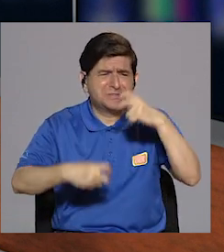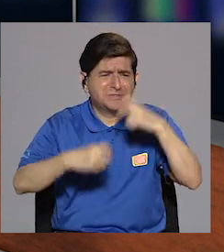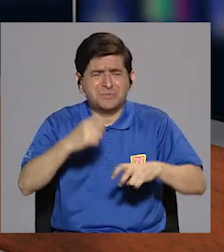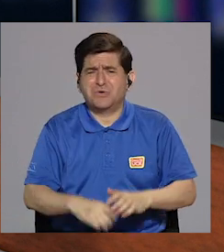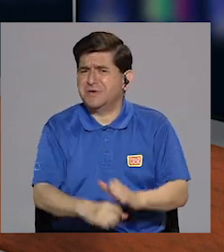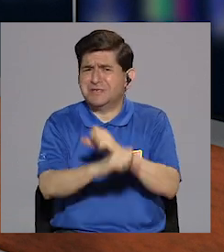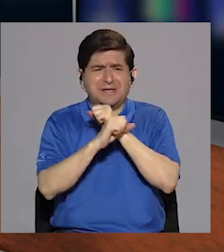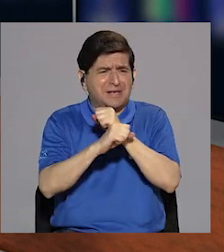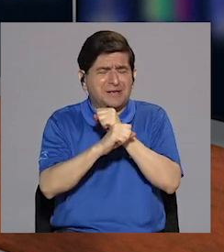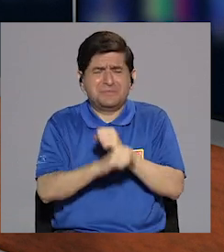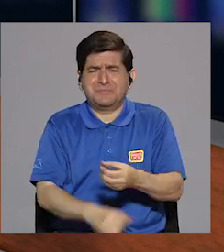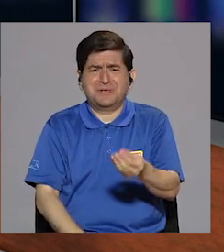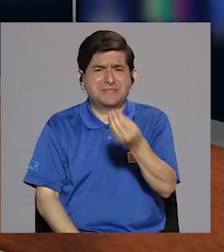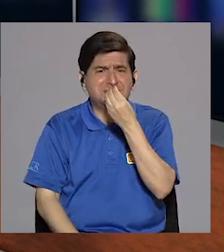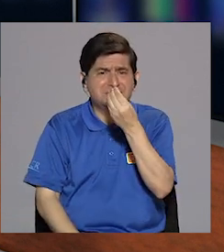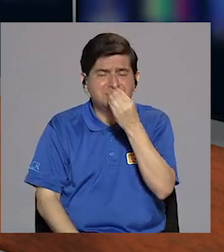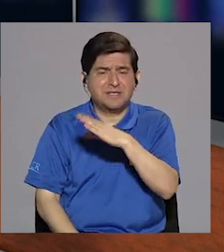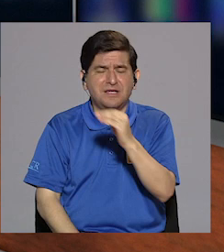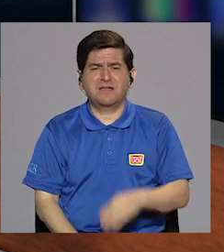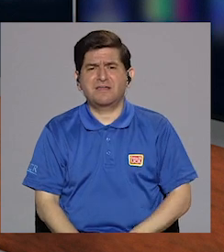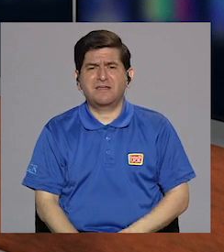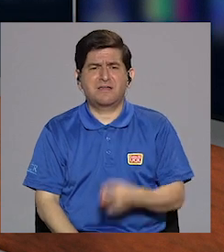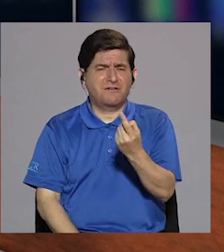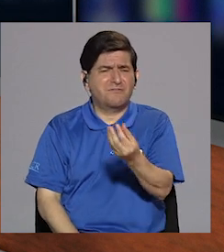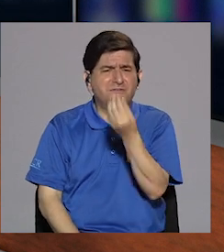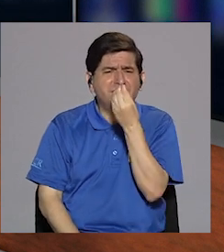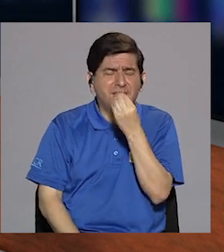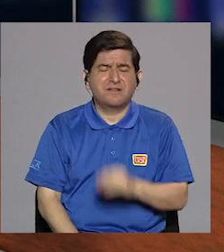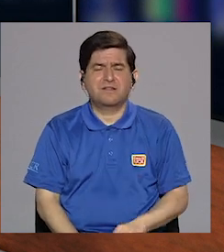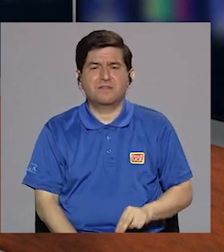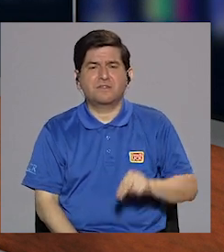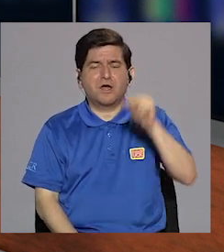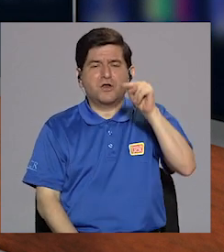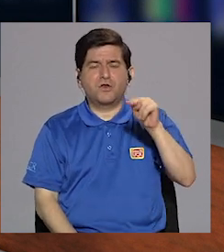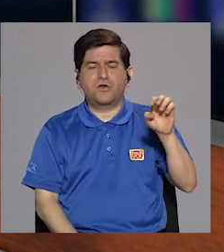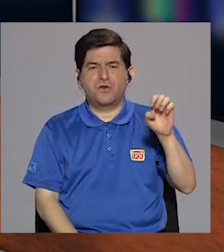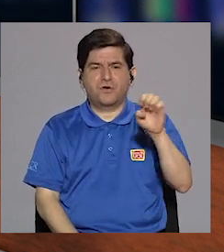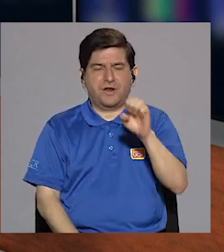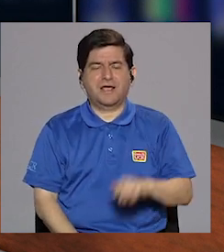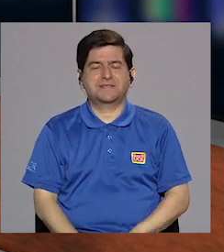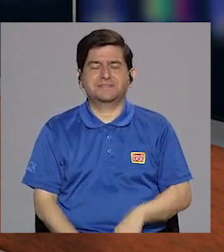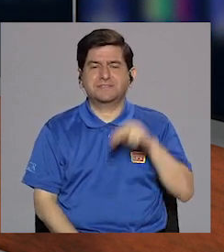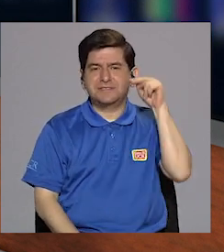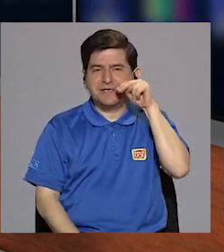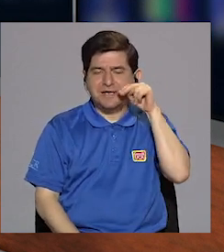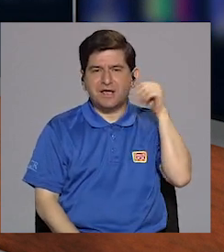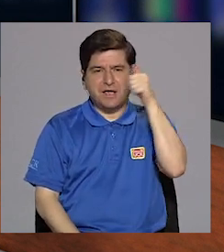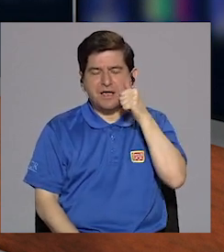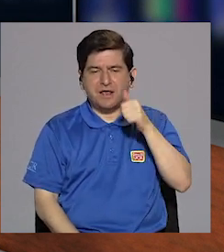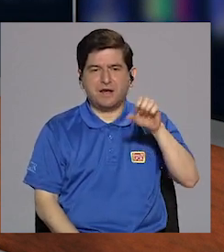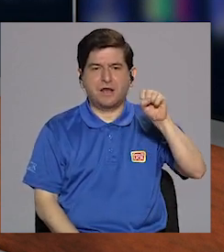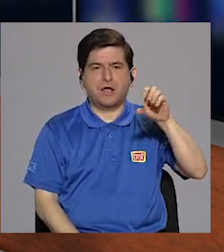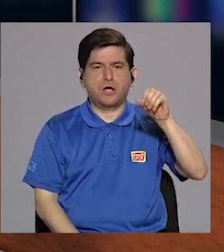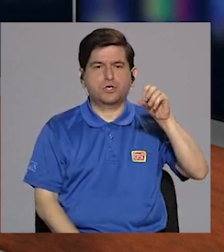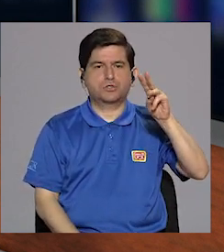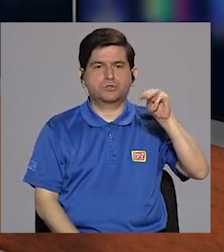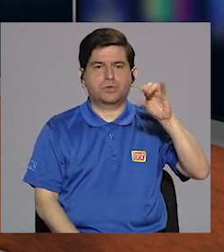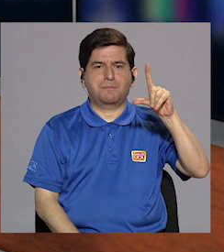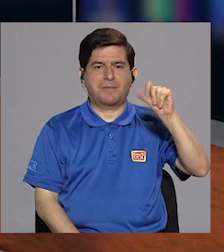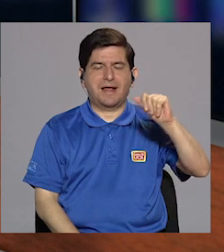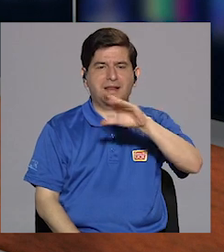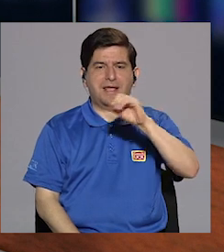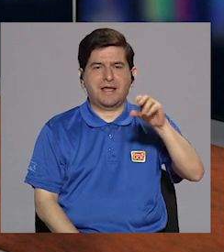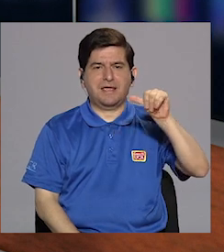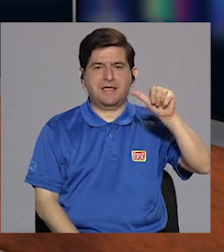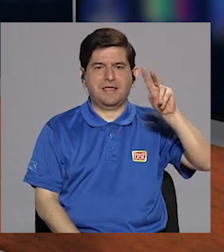inseguridad alimentaria y desnutrición en el noreste de Nigeria, Sudán del Sur, Somalia y Yemen. De esta